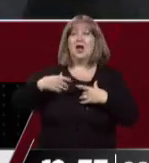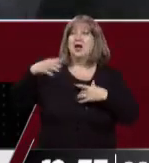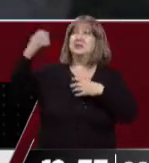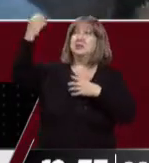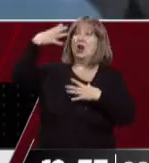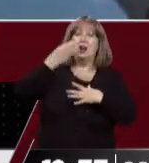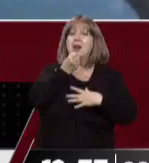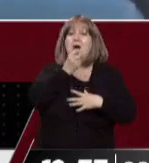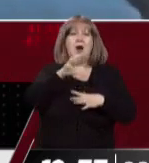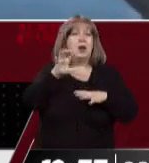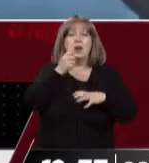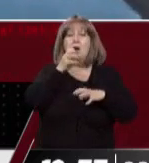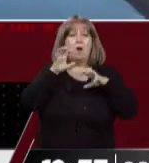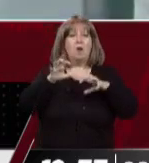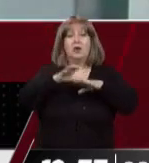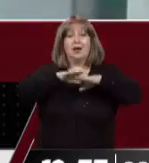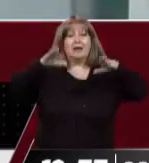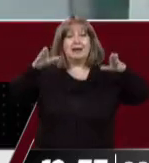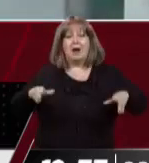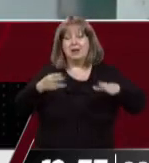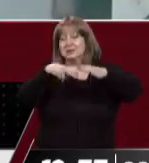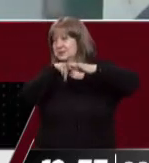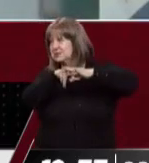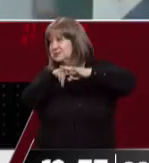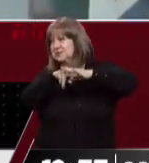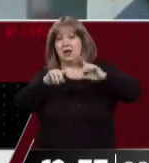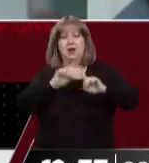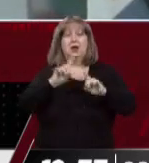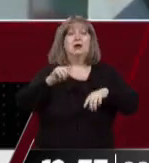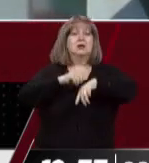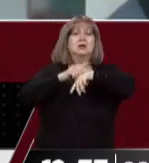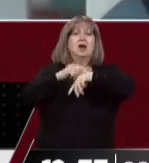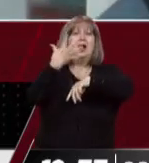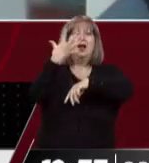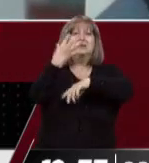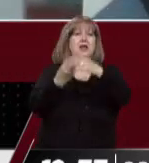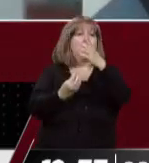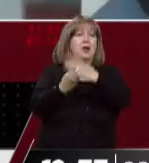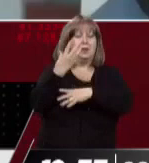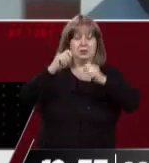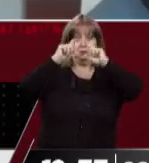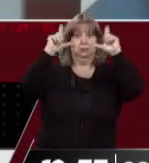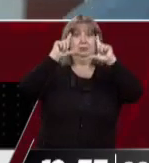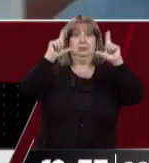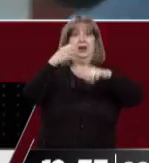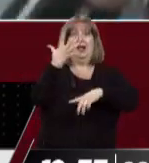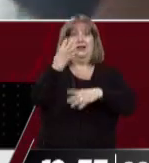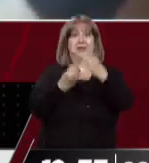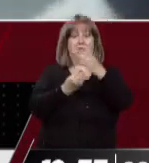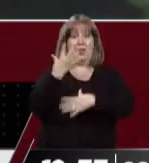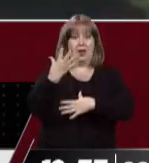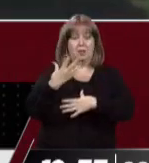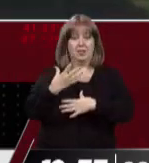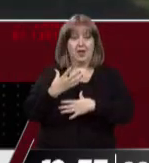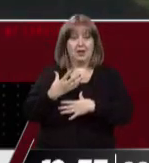a la cama no. ¿La cama no? A las cinco me levanto yo. No, ¿a las cinco? Sí. No me digas que ese es el secreto porque